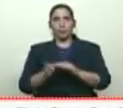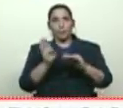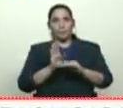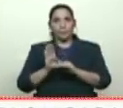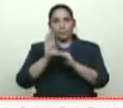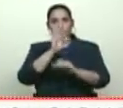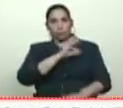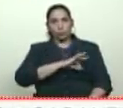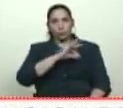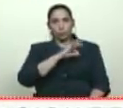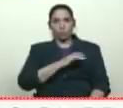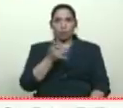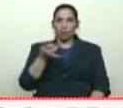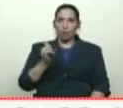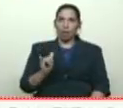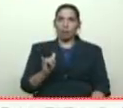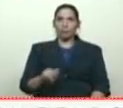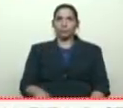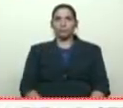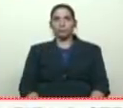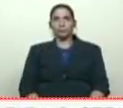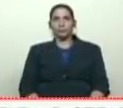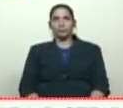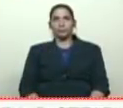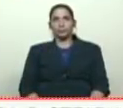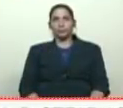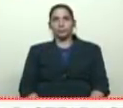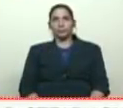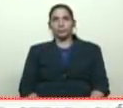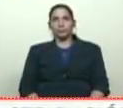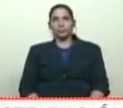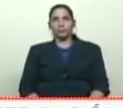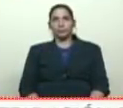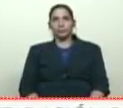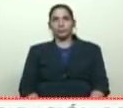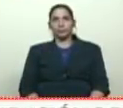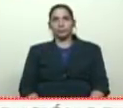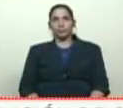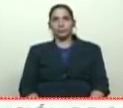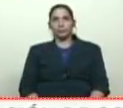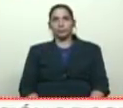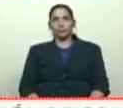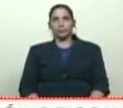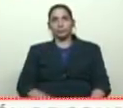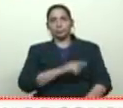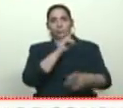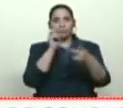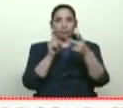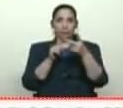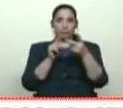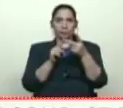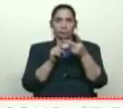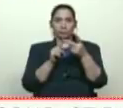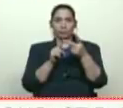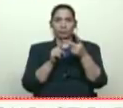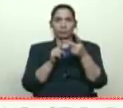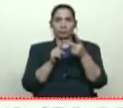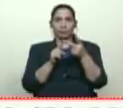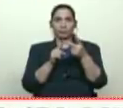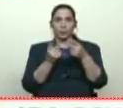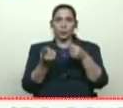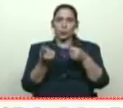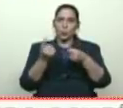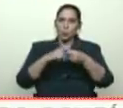social que exista en esas comunidades. Es una línea, sea de contención social. y la otra línea de